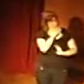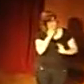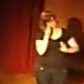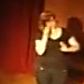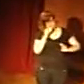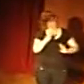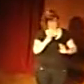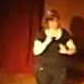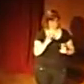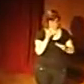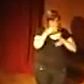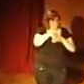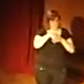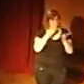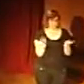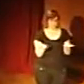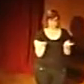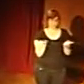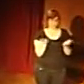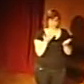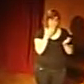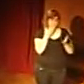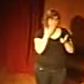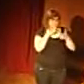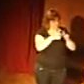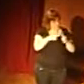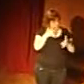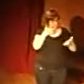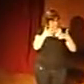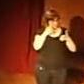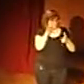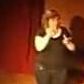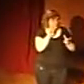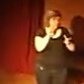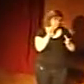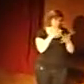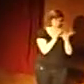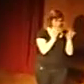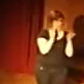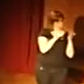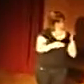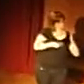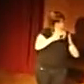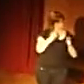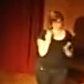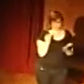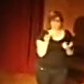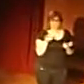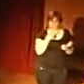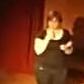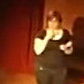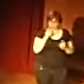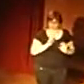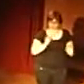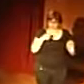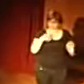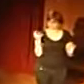eh dentro de esta jerarquía de las disciplinas artísticas en el 19 y también algo que a mí me me me gusta especialmente